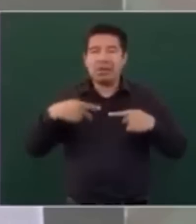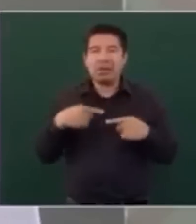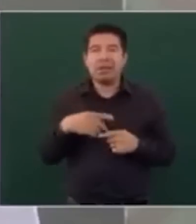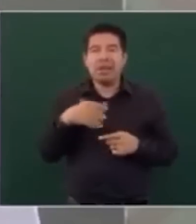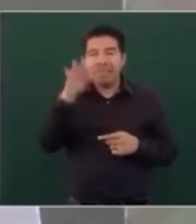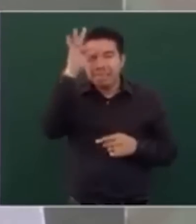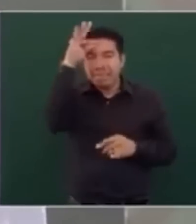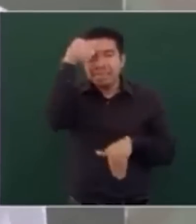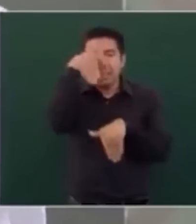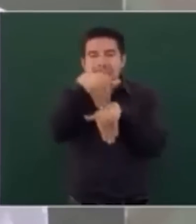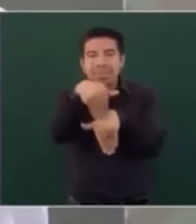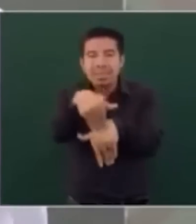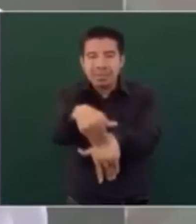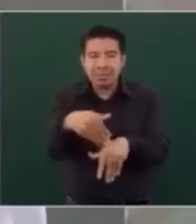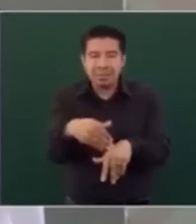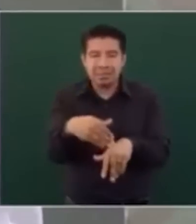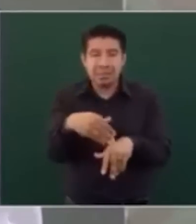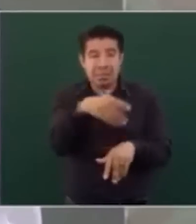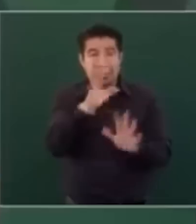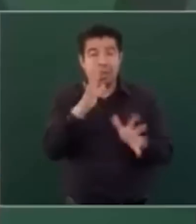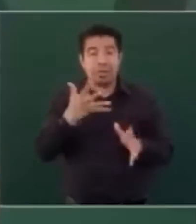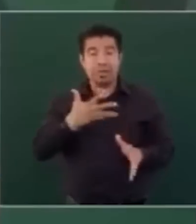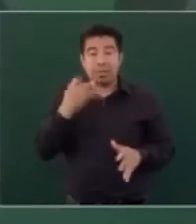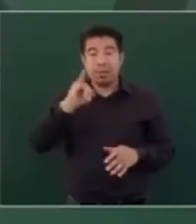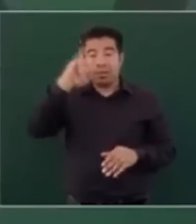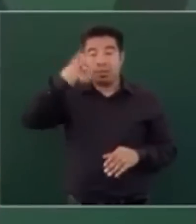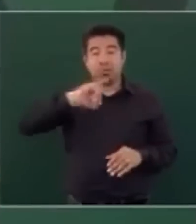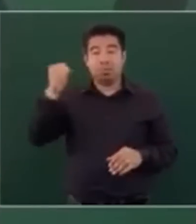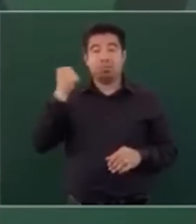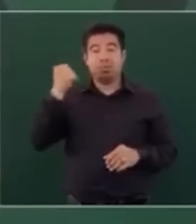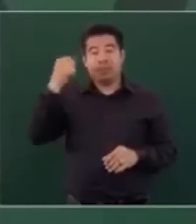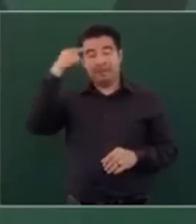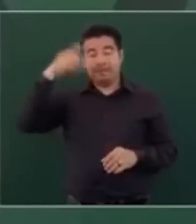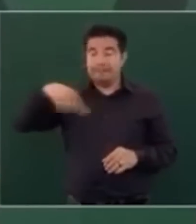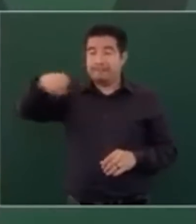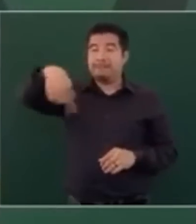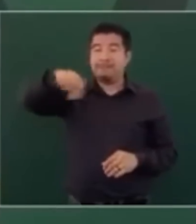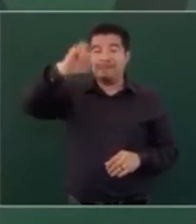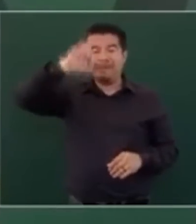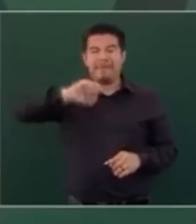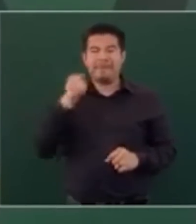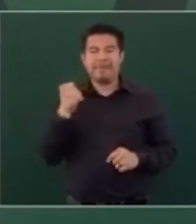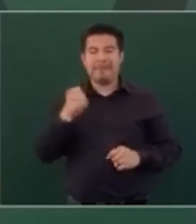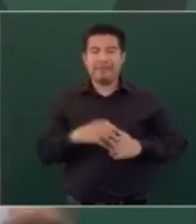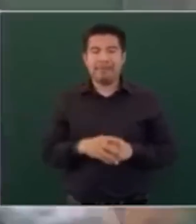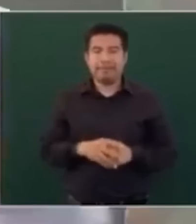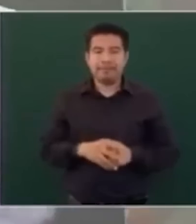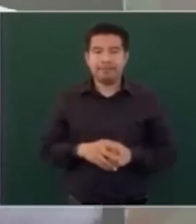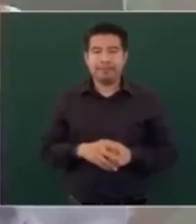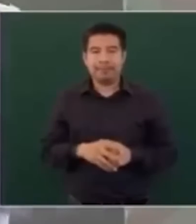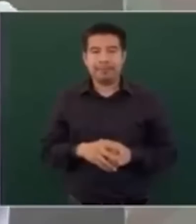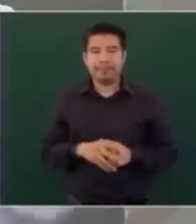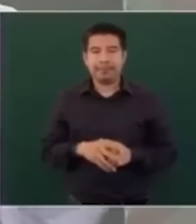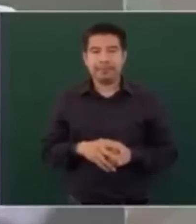Ahí están los jefes, ¿no?, del bloque conservador, que fueron los